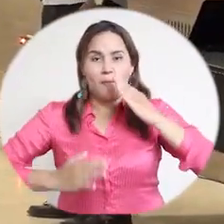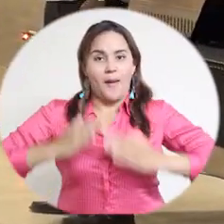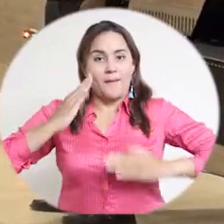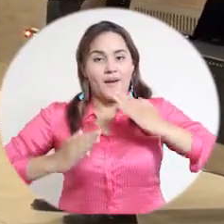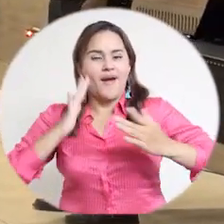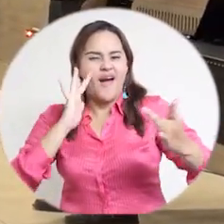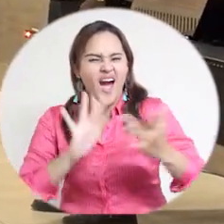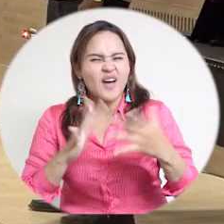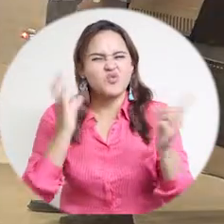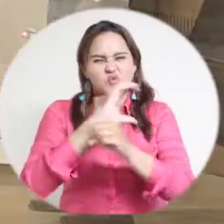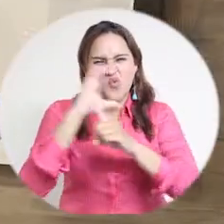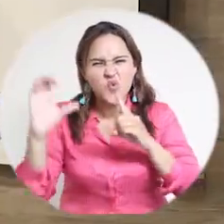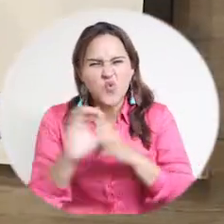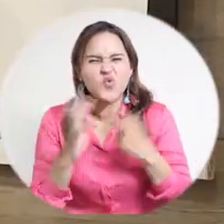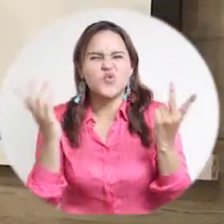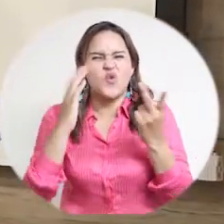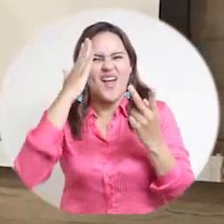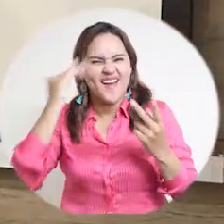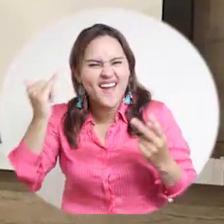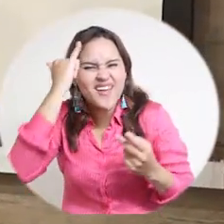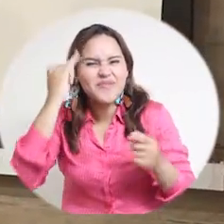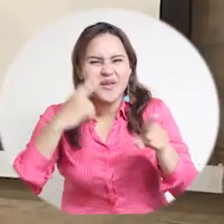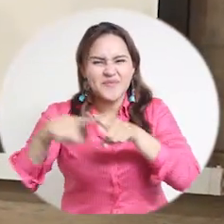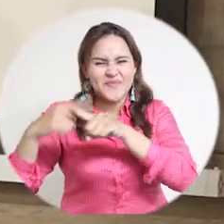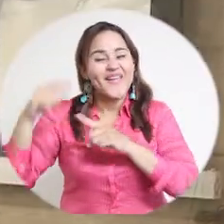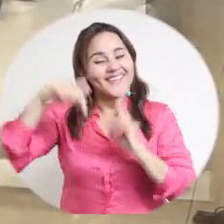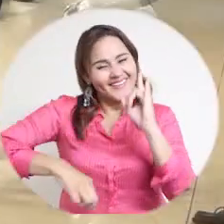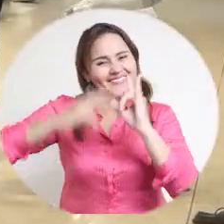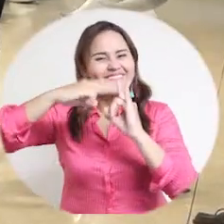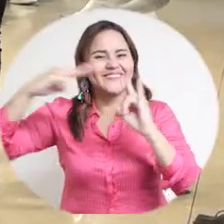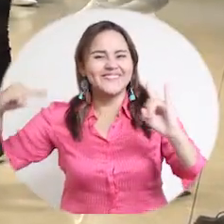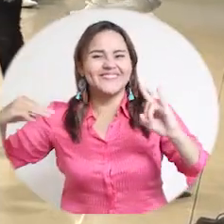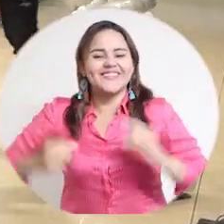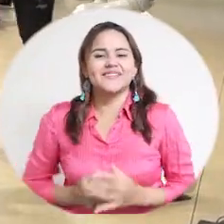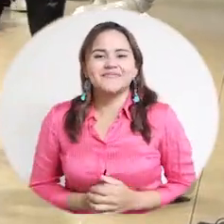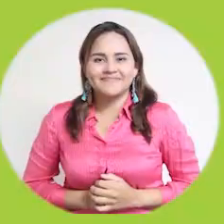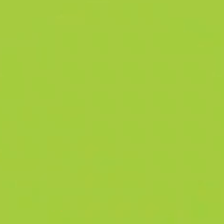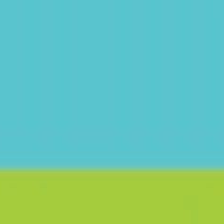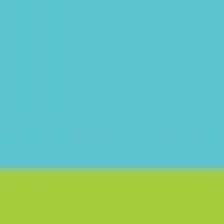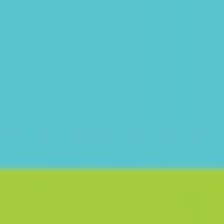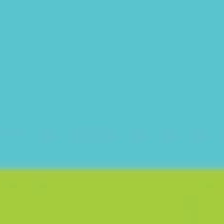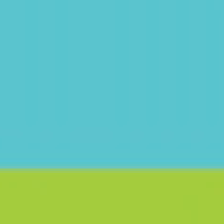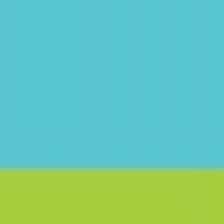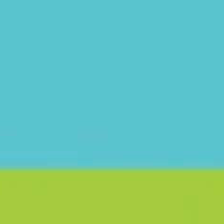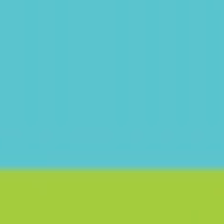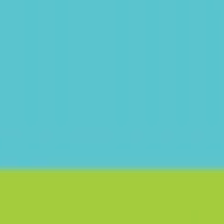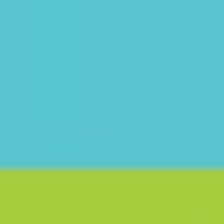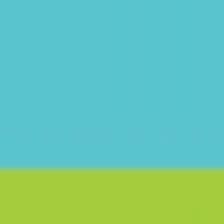tecnología en diferentes procesos educativos, culturales y científicos de la institución.